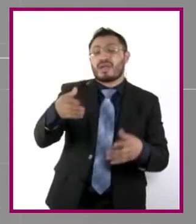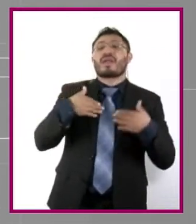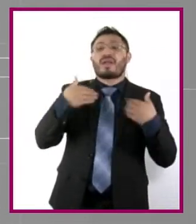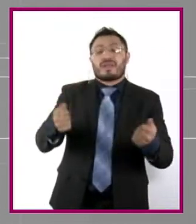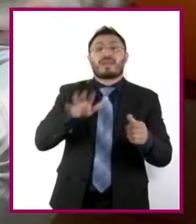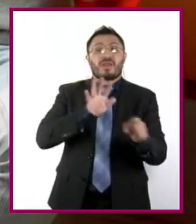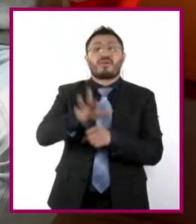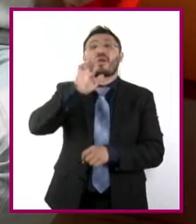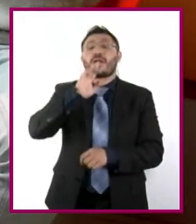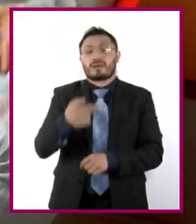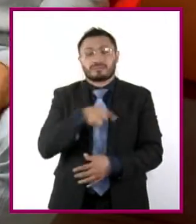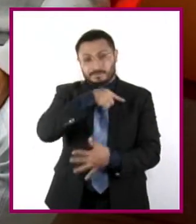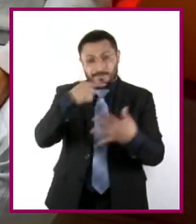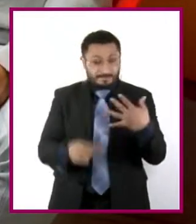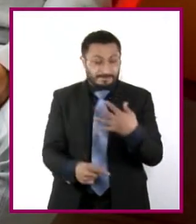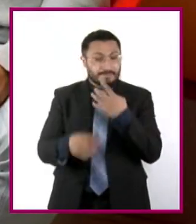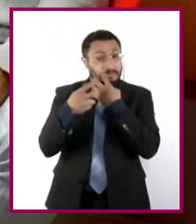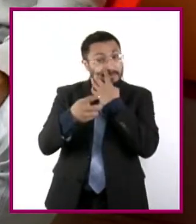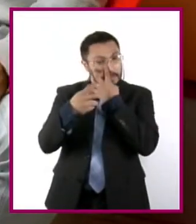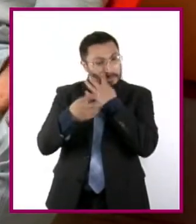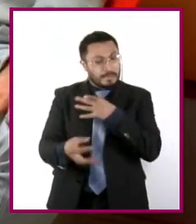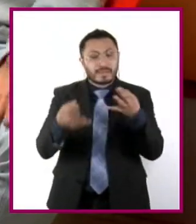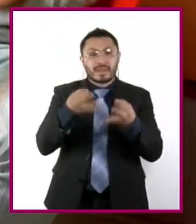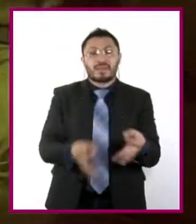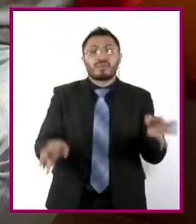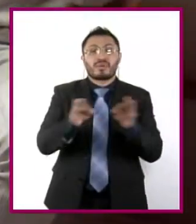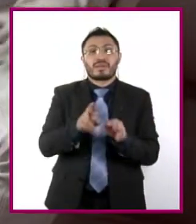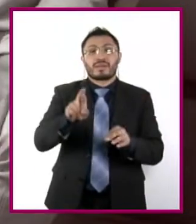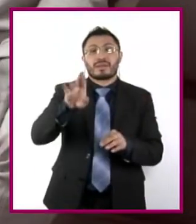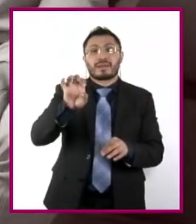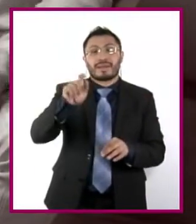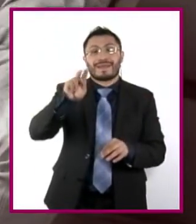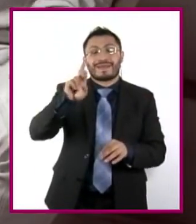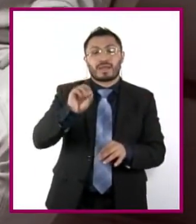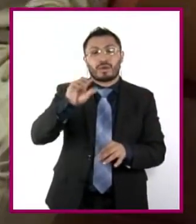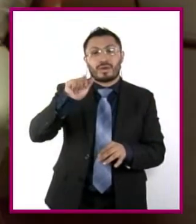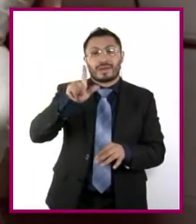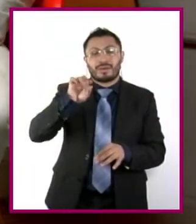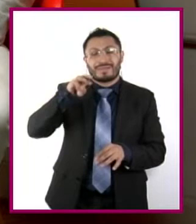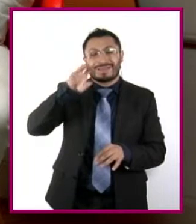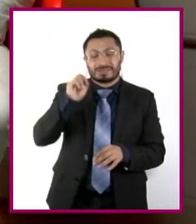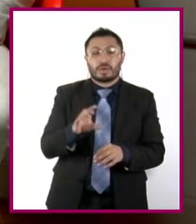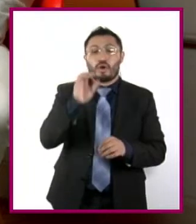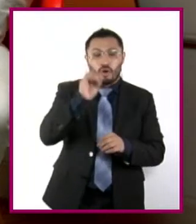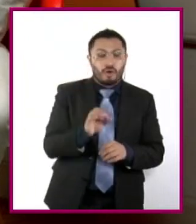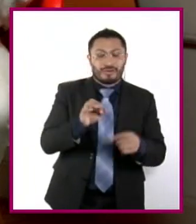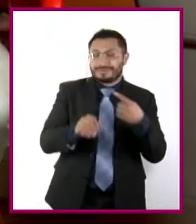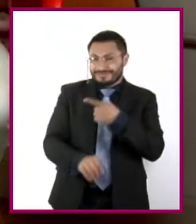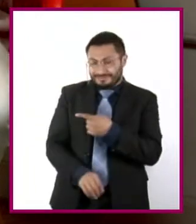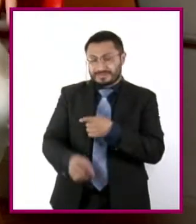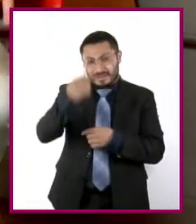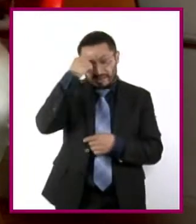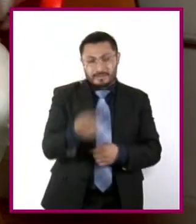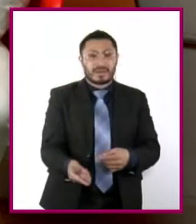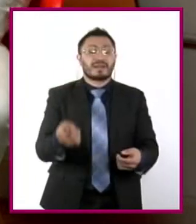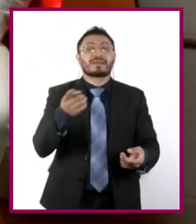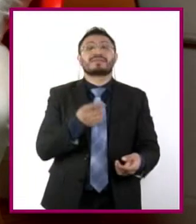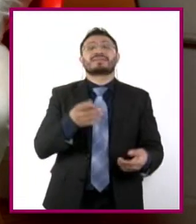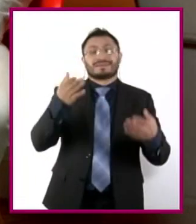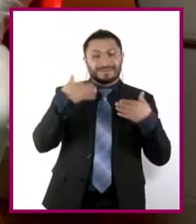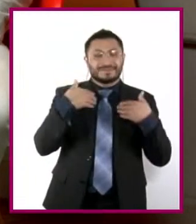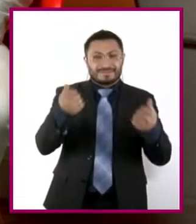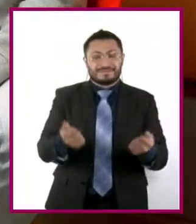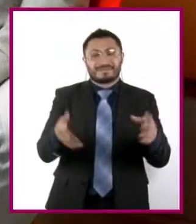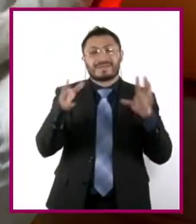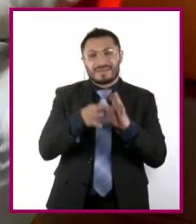lo que me responde. de ahí la necesidad de la retroalimentación o como lo conocemos como feedback, para mostrarle al otro lo que hemos entendido, a aclarar